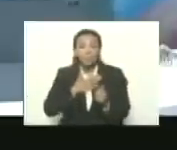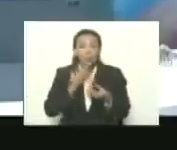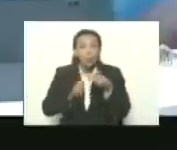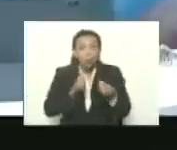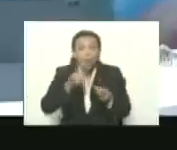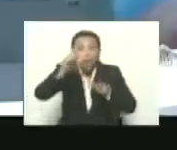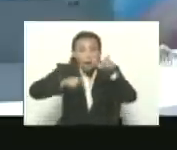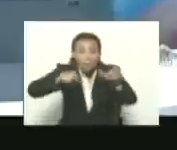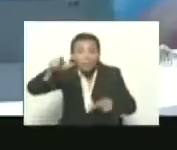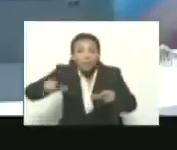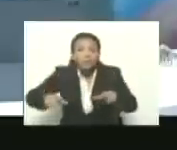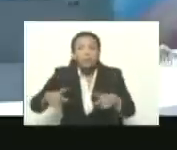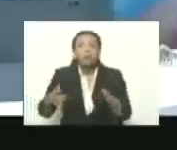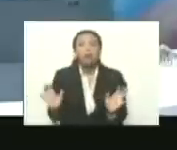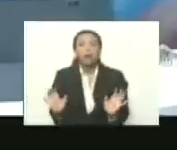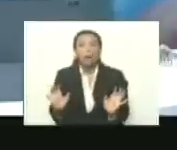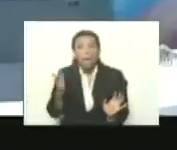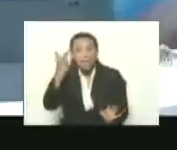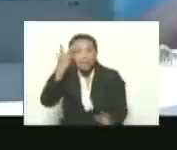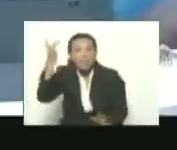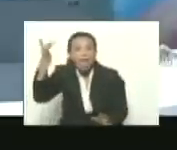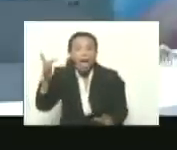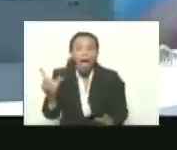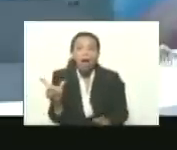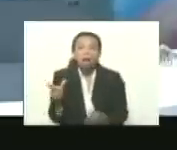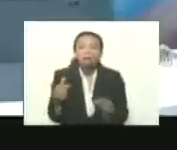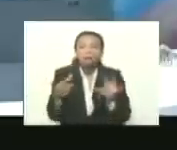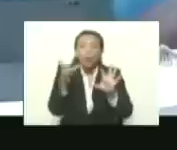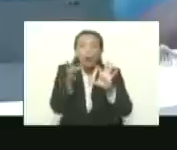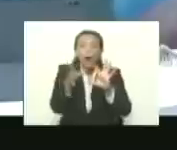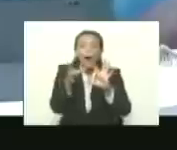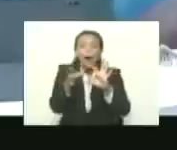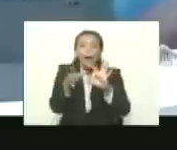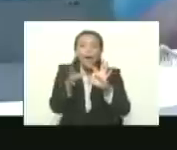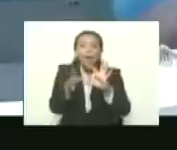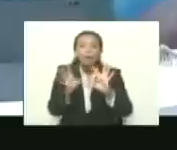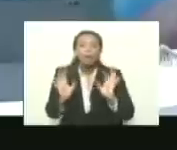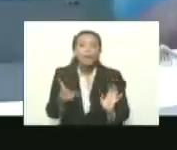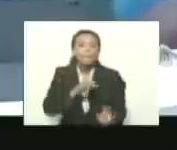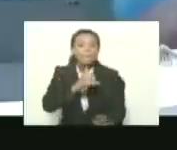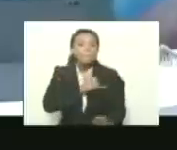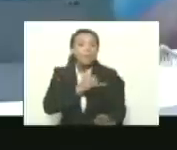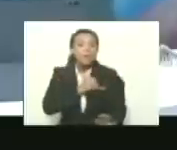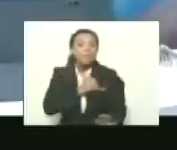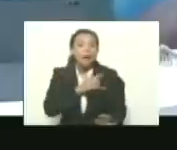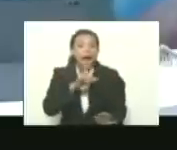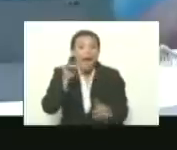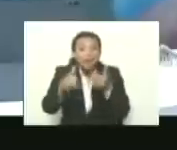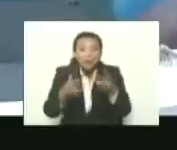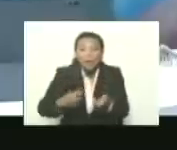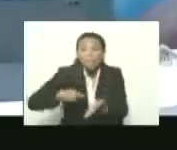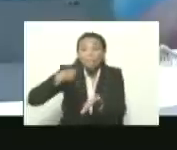la gente ideó sacar un carnet y se sacó un carnet. Y tú sabes una cosa, la gente